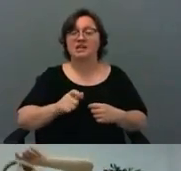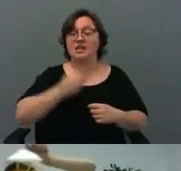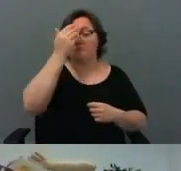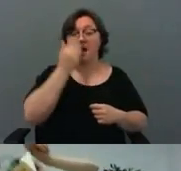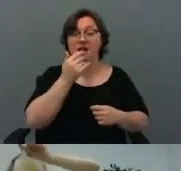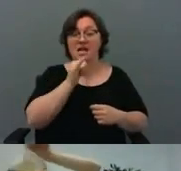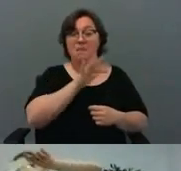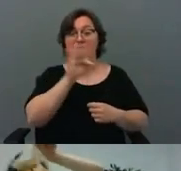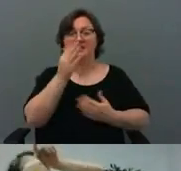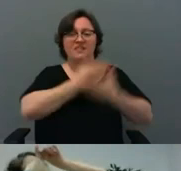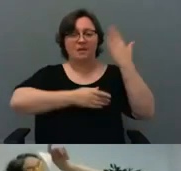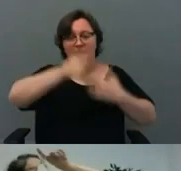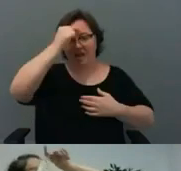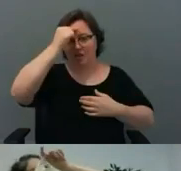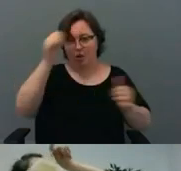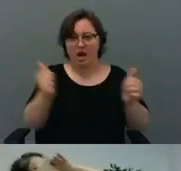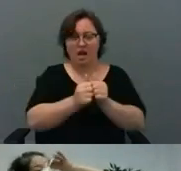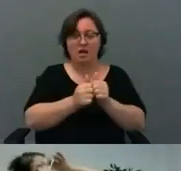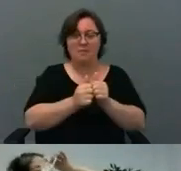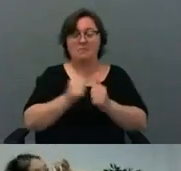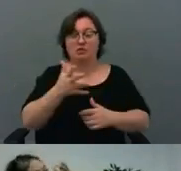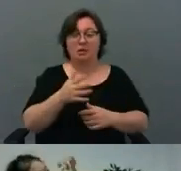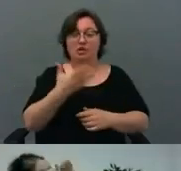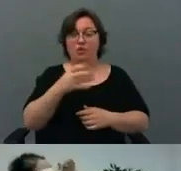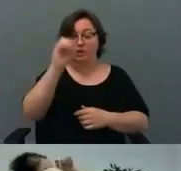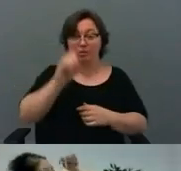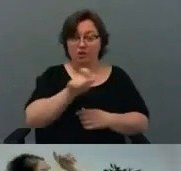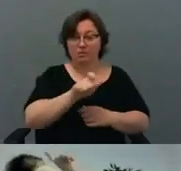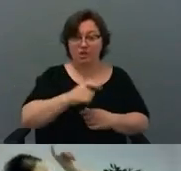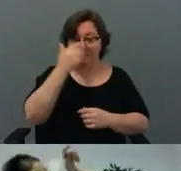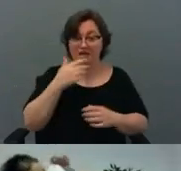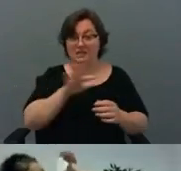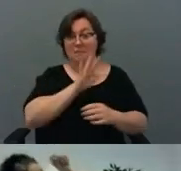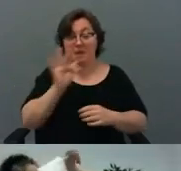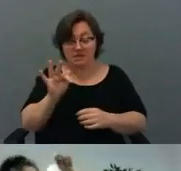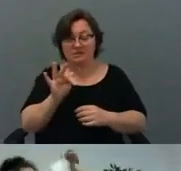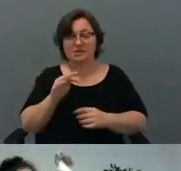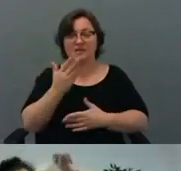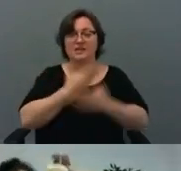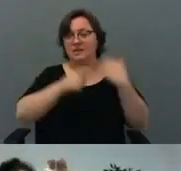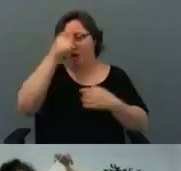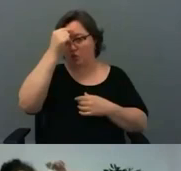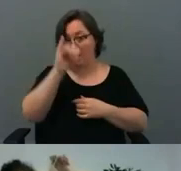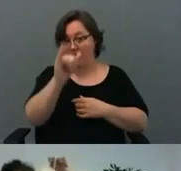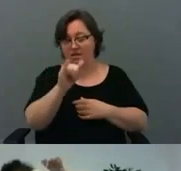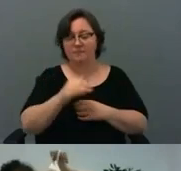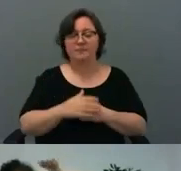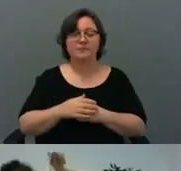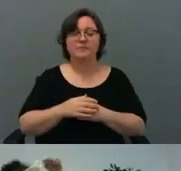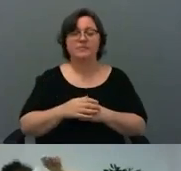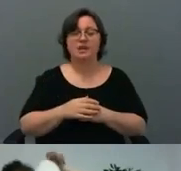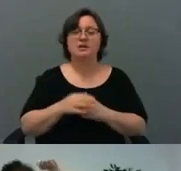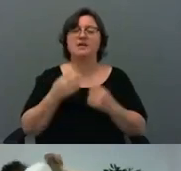parálisis cerebral, que se vincula en el 50% de los casos, lo que se precisa es de